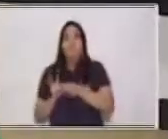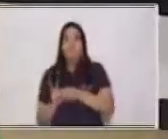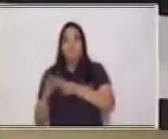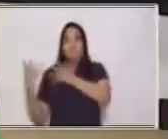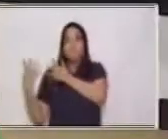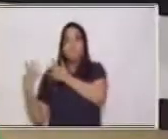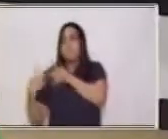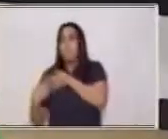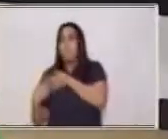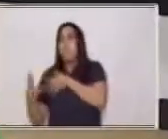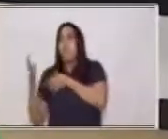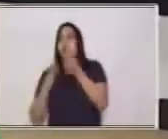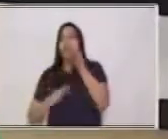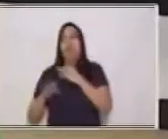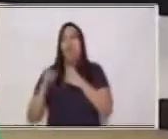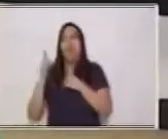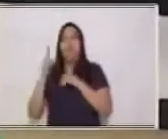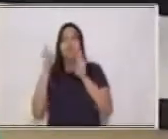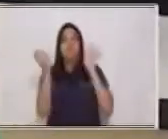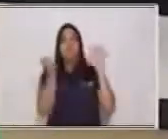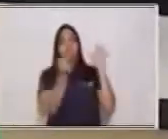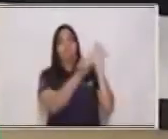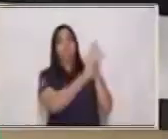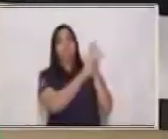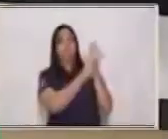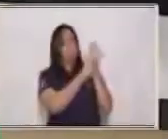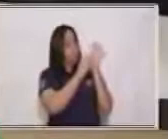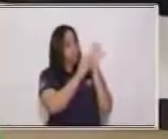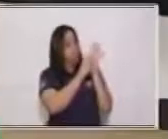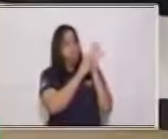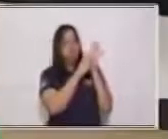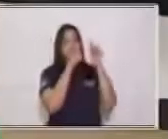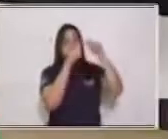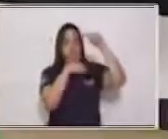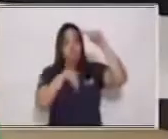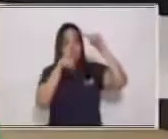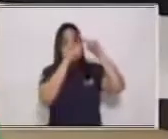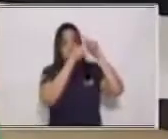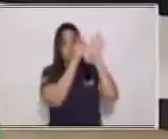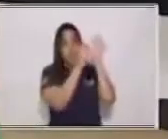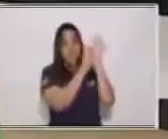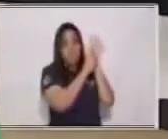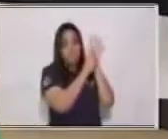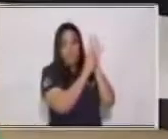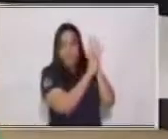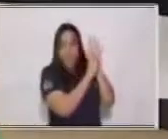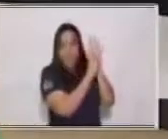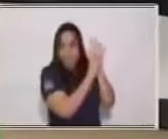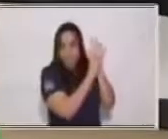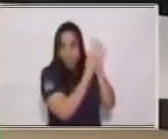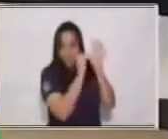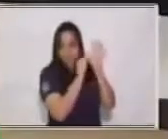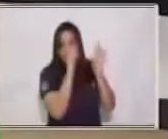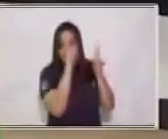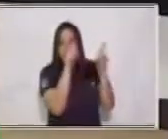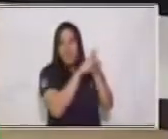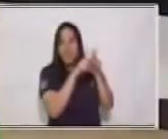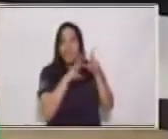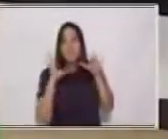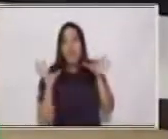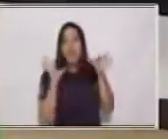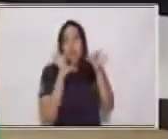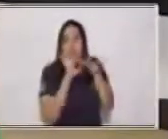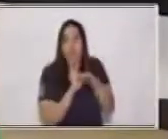un atache, si tienes un atache, les vas a hacer un orificio en medio y las vas a unir. Las vas a unir y las